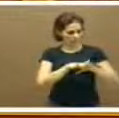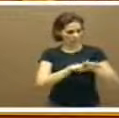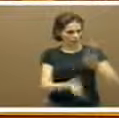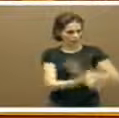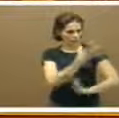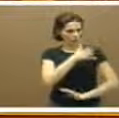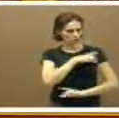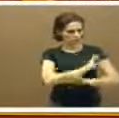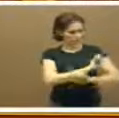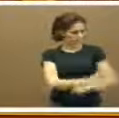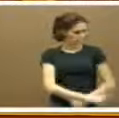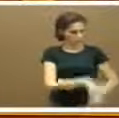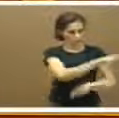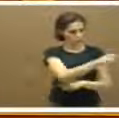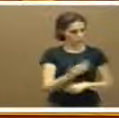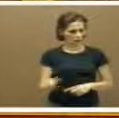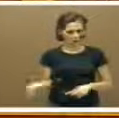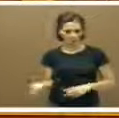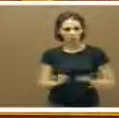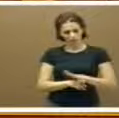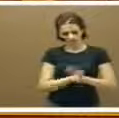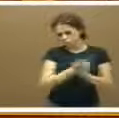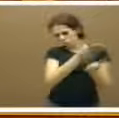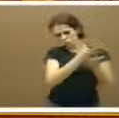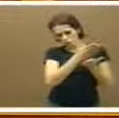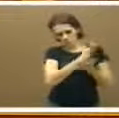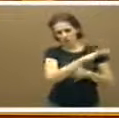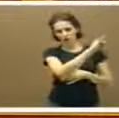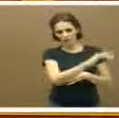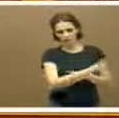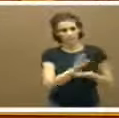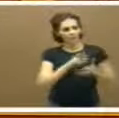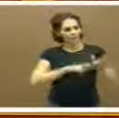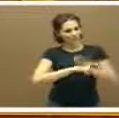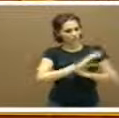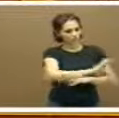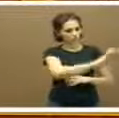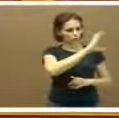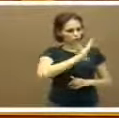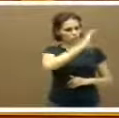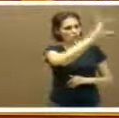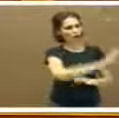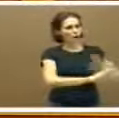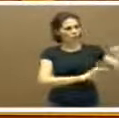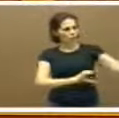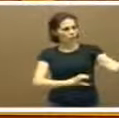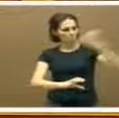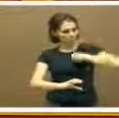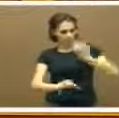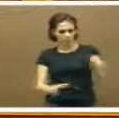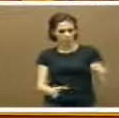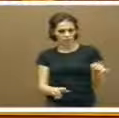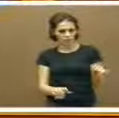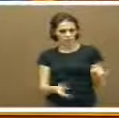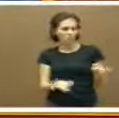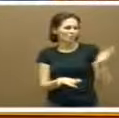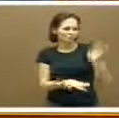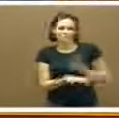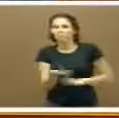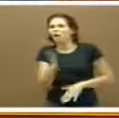recursos más que suficientes y tenían más recursos que nosotros. Pero ¿dónde vamos a ir a parar con las cosas